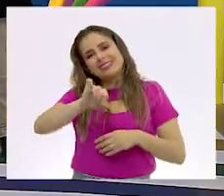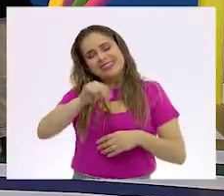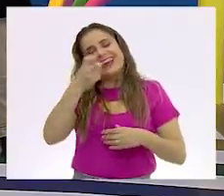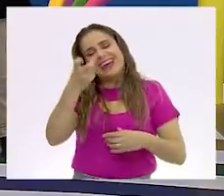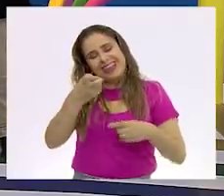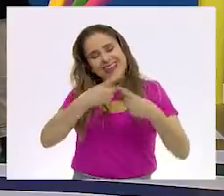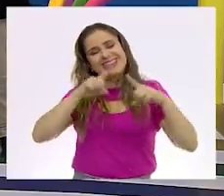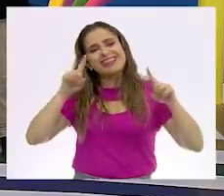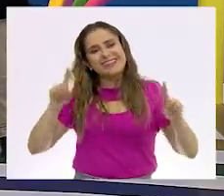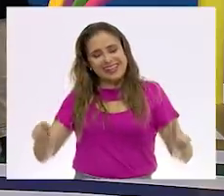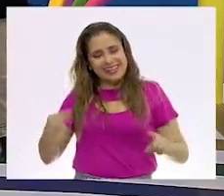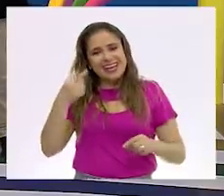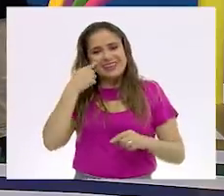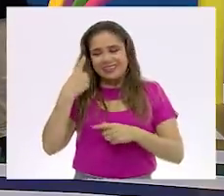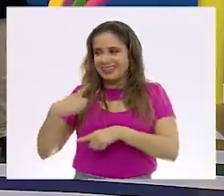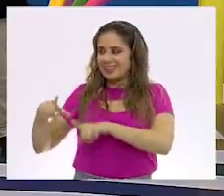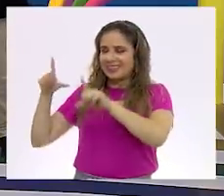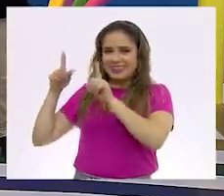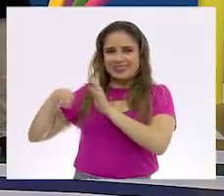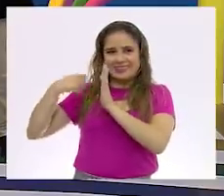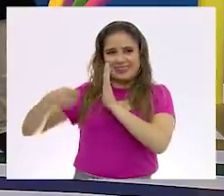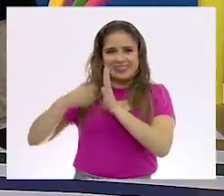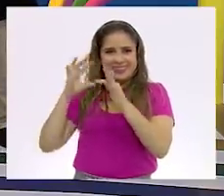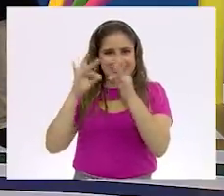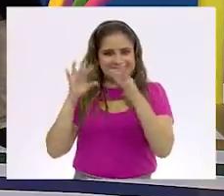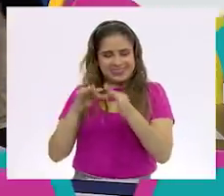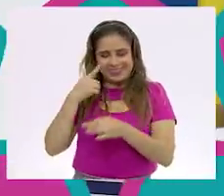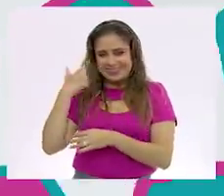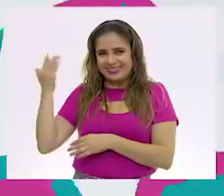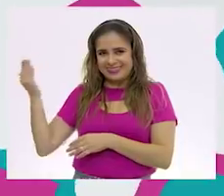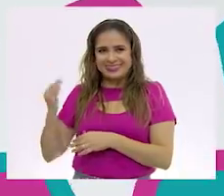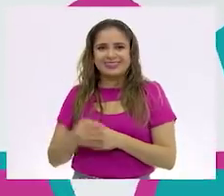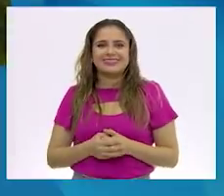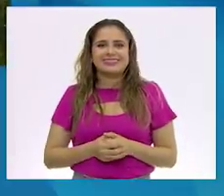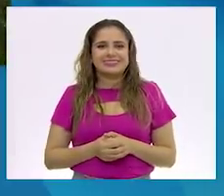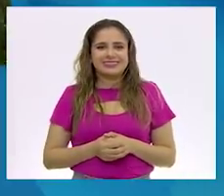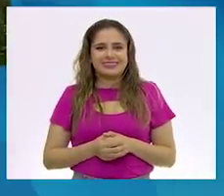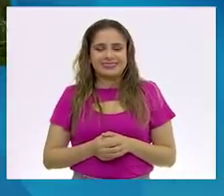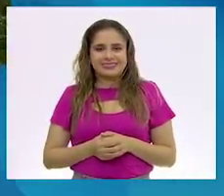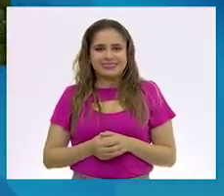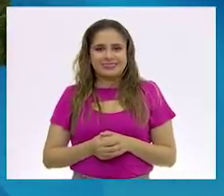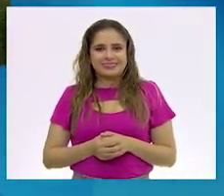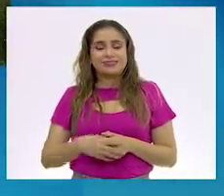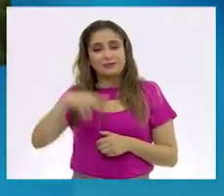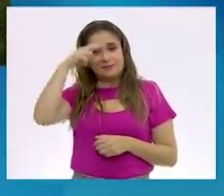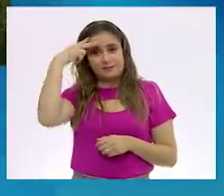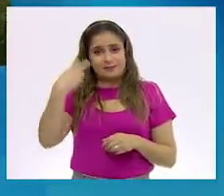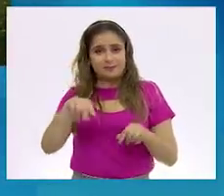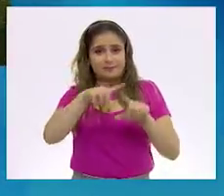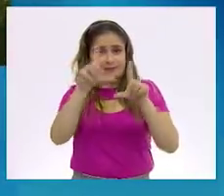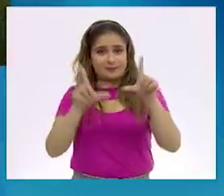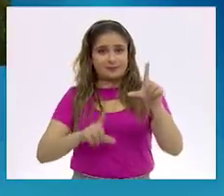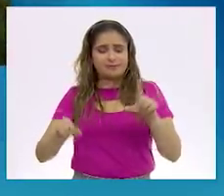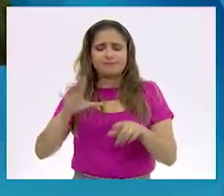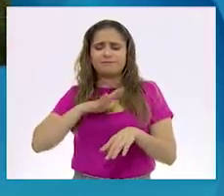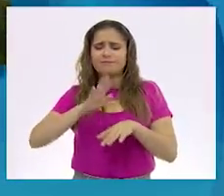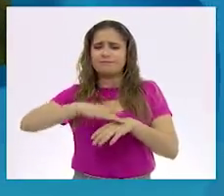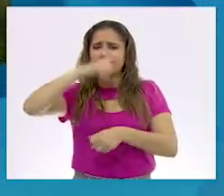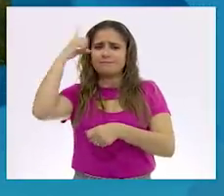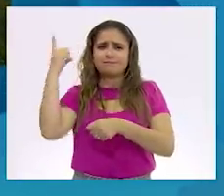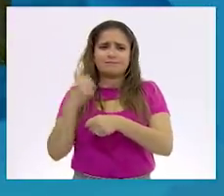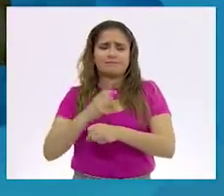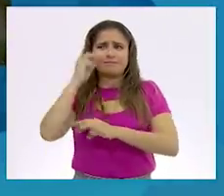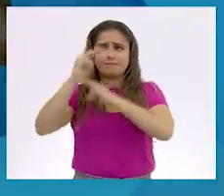con lo que estamos hablando. Perfecto, vamos a verlo. México es uno de los principales